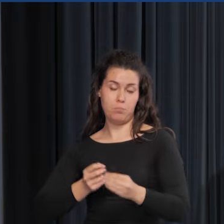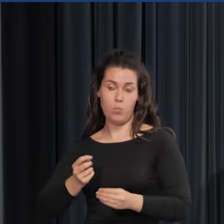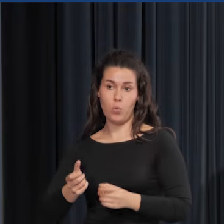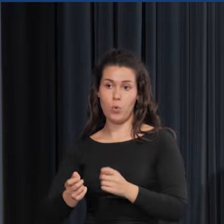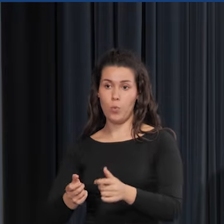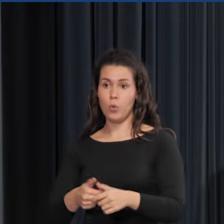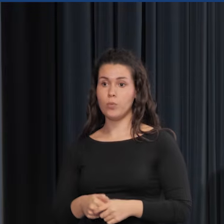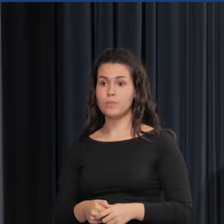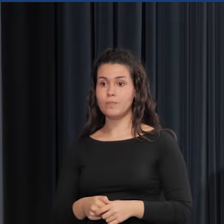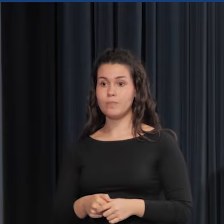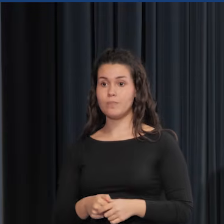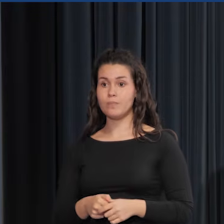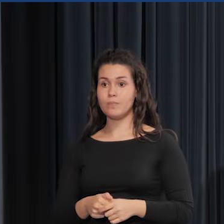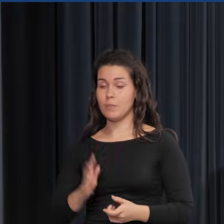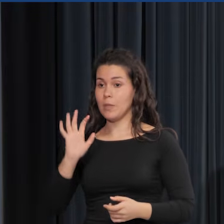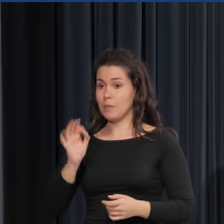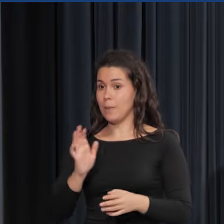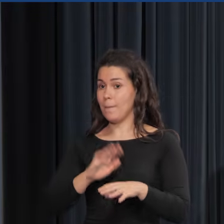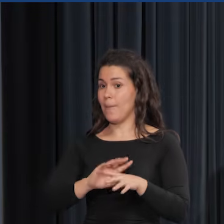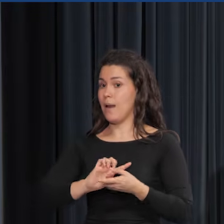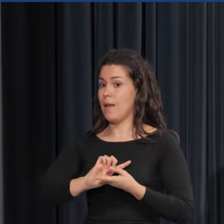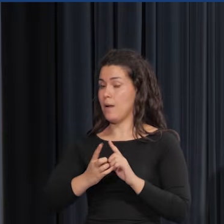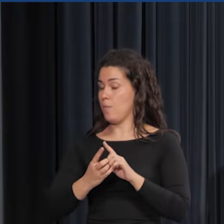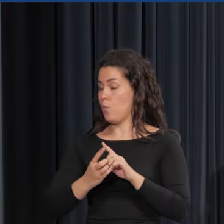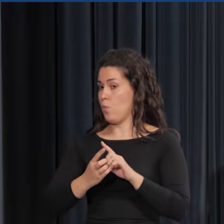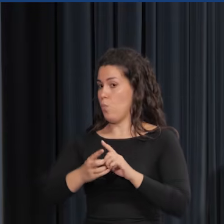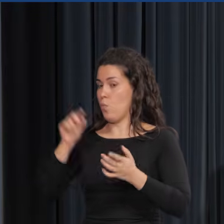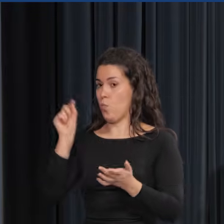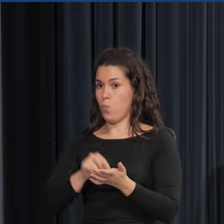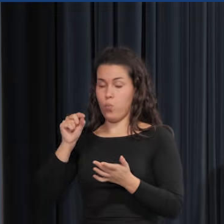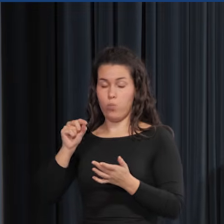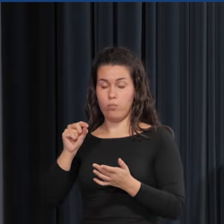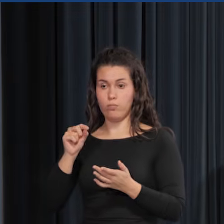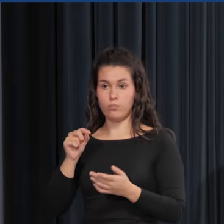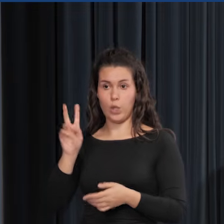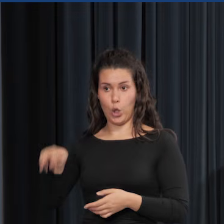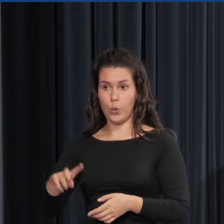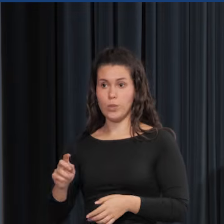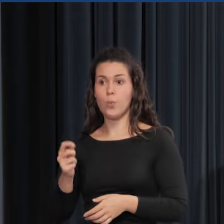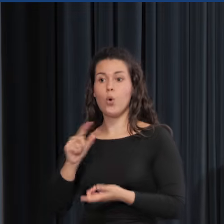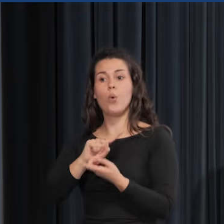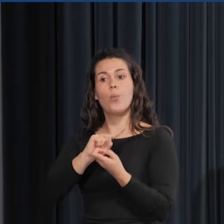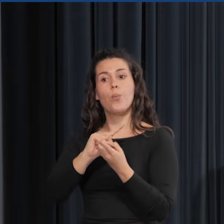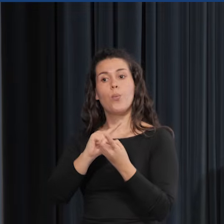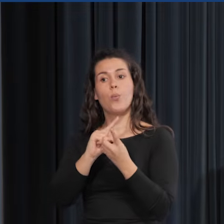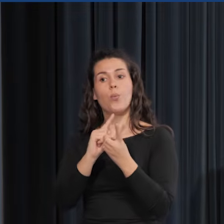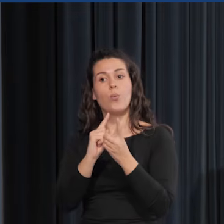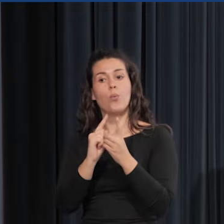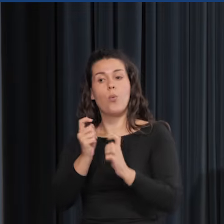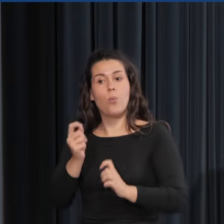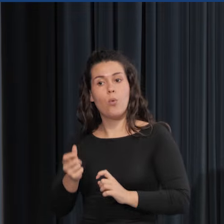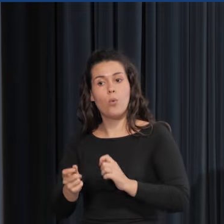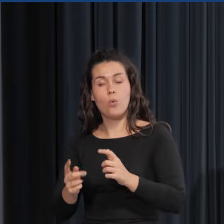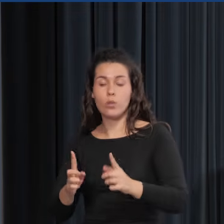no es muy dinámico en cuanto a los cambios, no es muy radical, sino que es progresiva. Entonces, bueno, pues se está intentando a utilizar de una